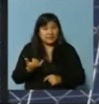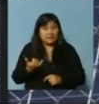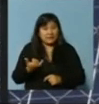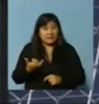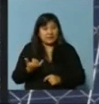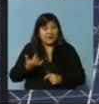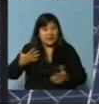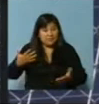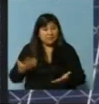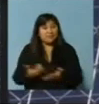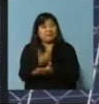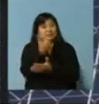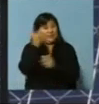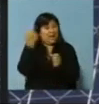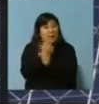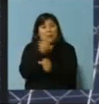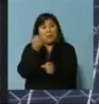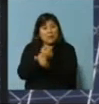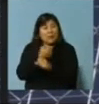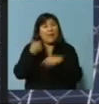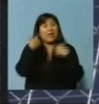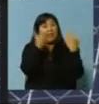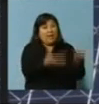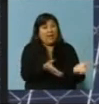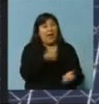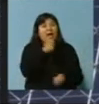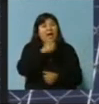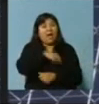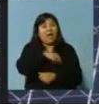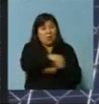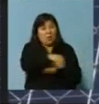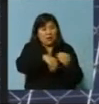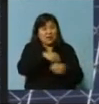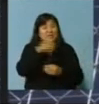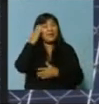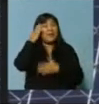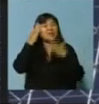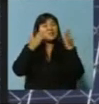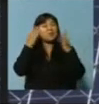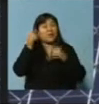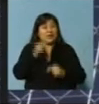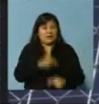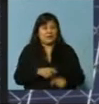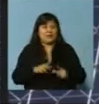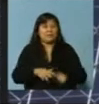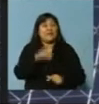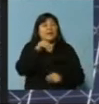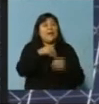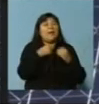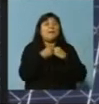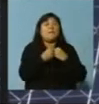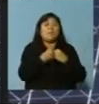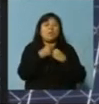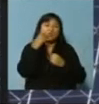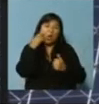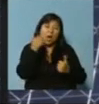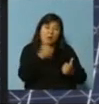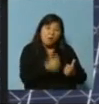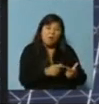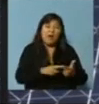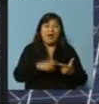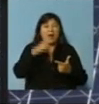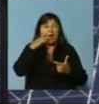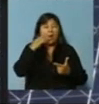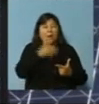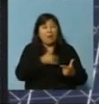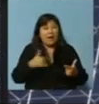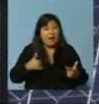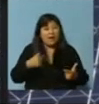se va a dar cumplido ese sueño esperado. Hay muchas abuelas, madres,